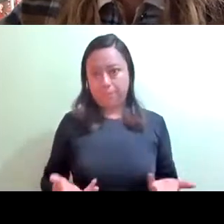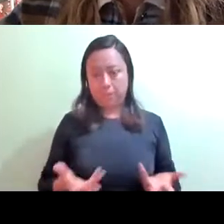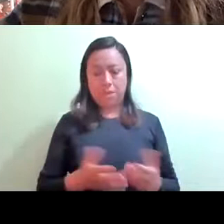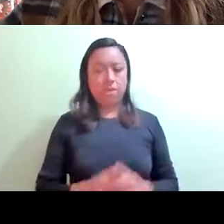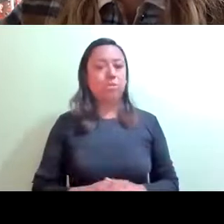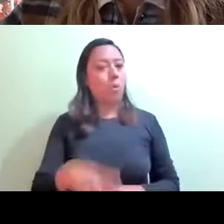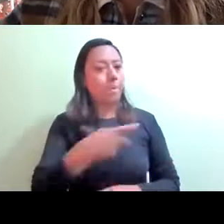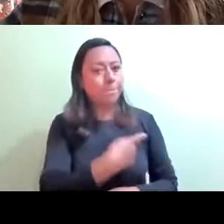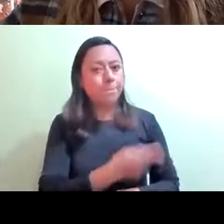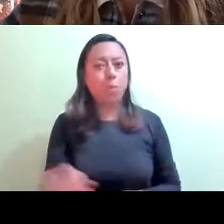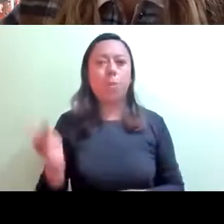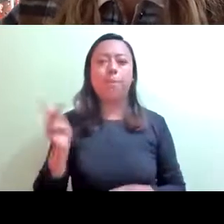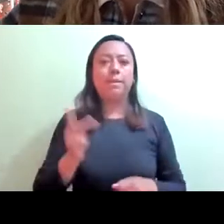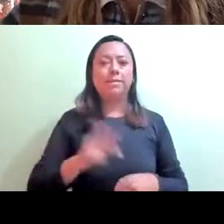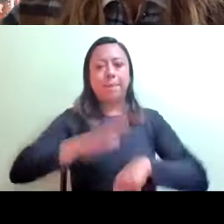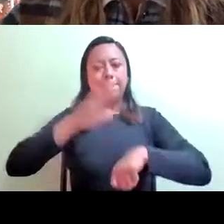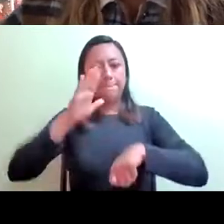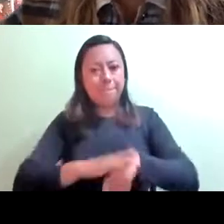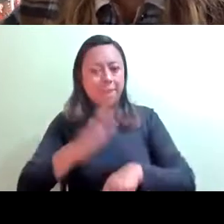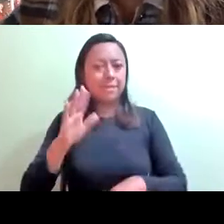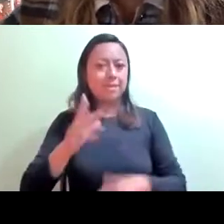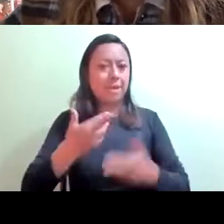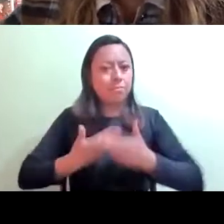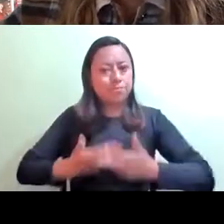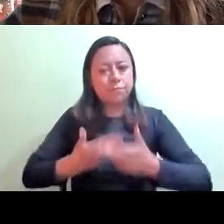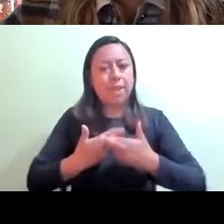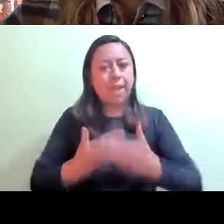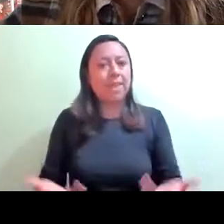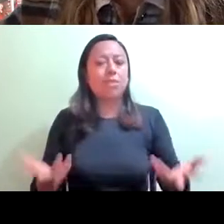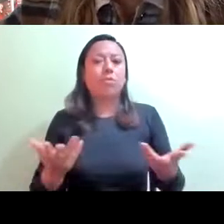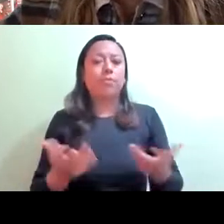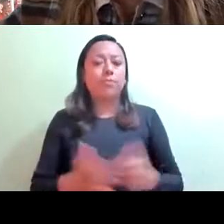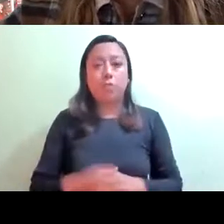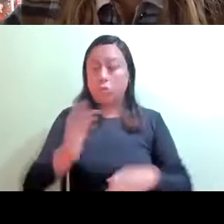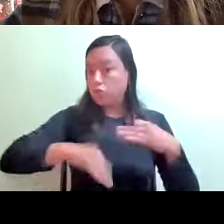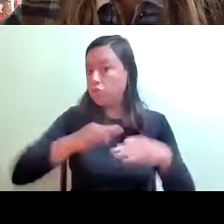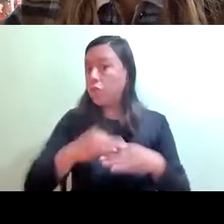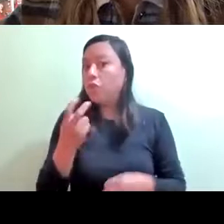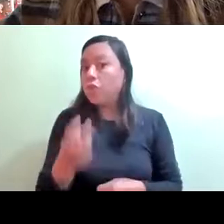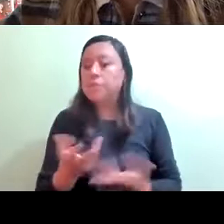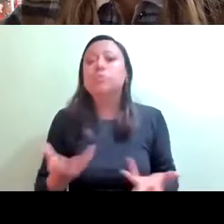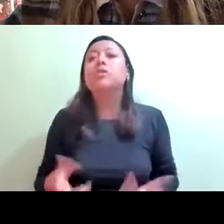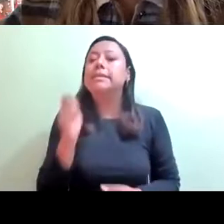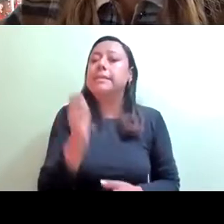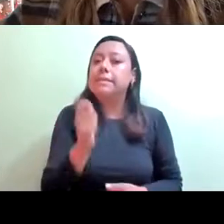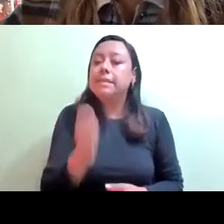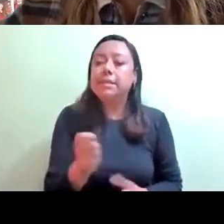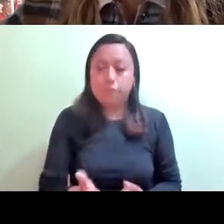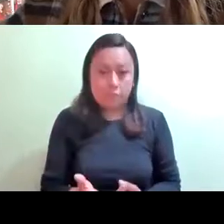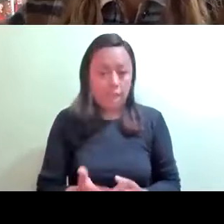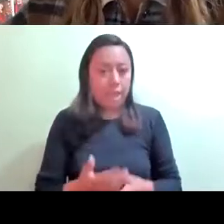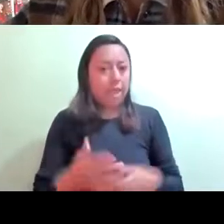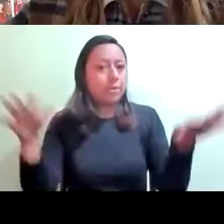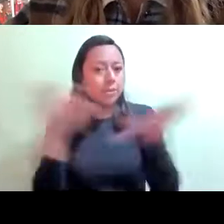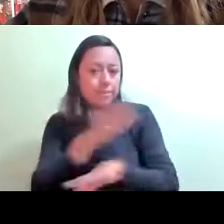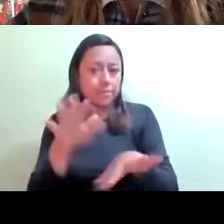cada vez hay menos ricos, más ricos, y pues esto quiere decir que no obstante los cambios políticos que hemos